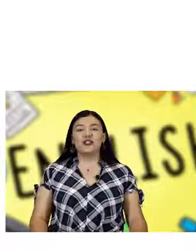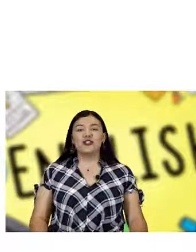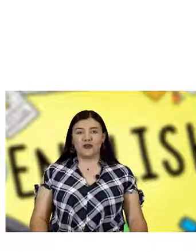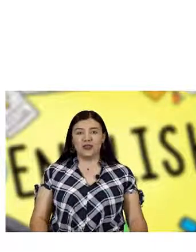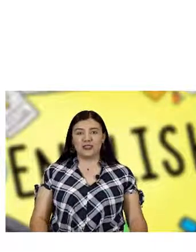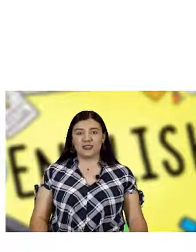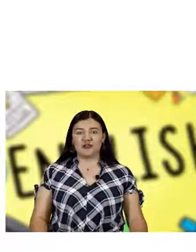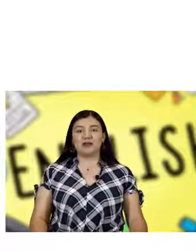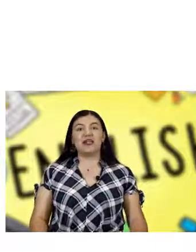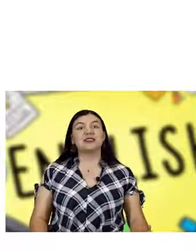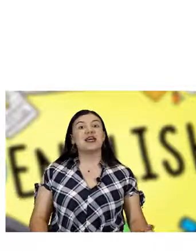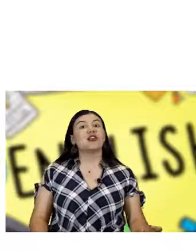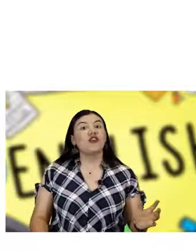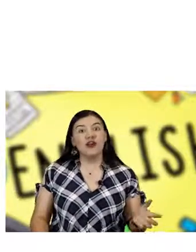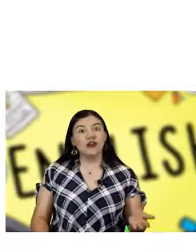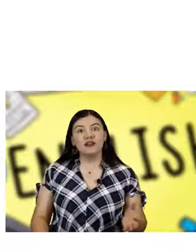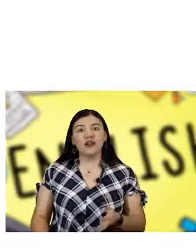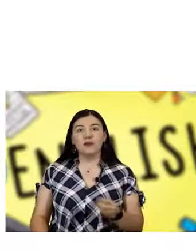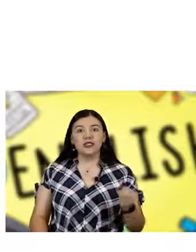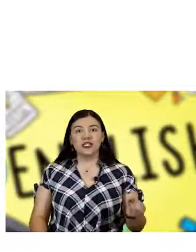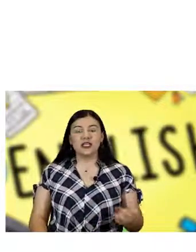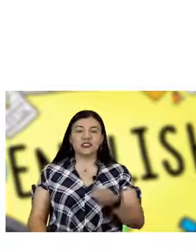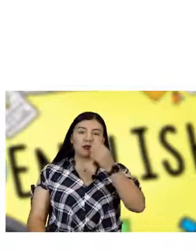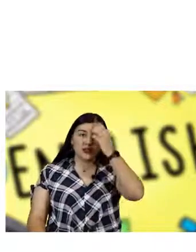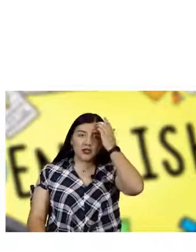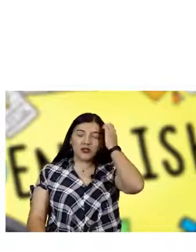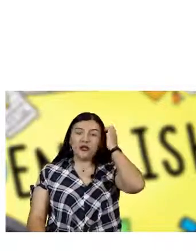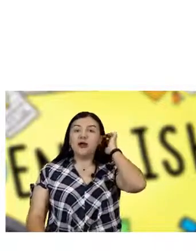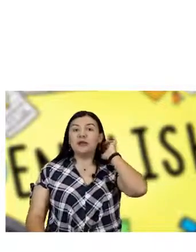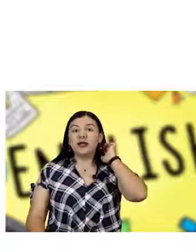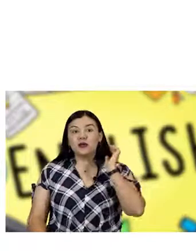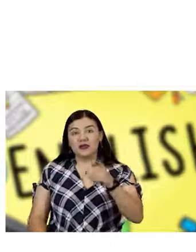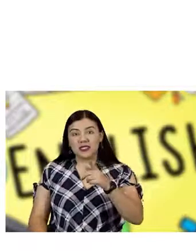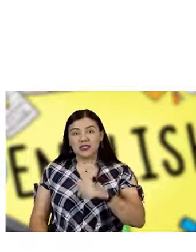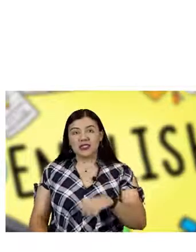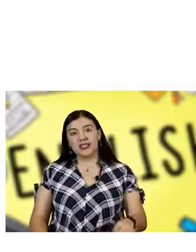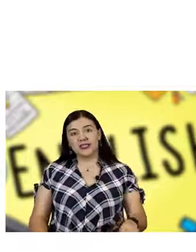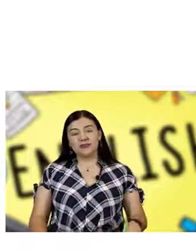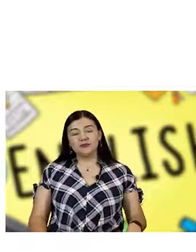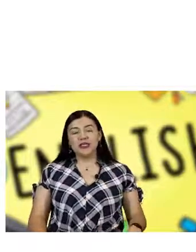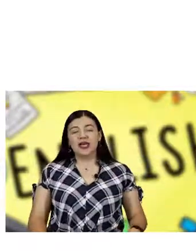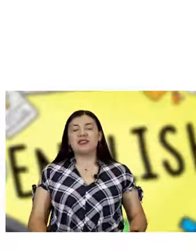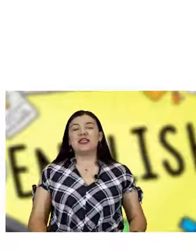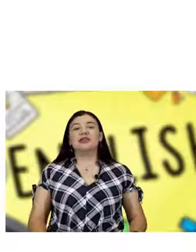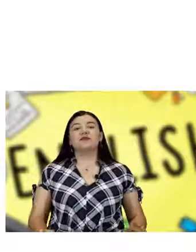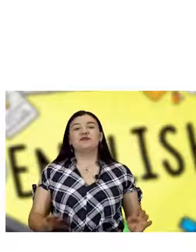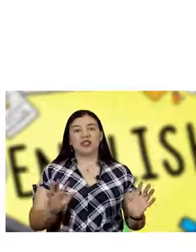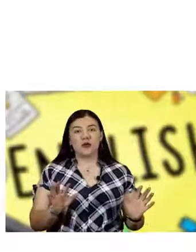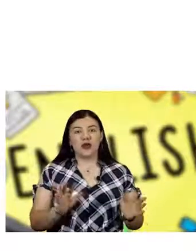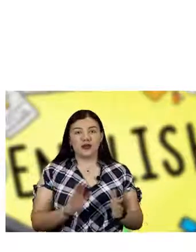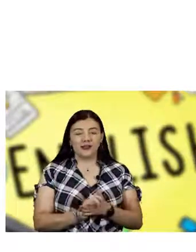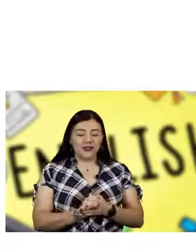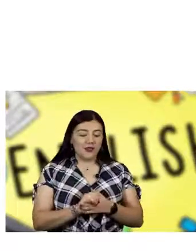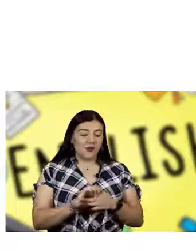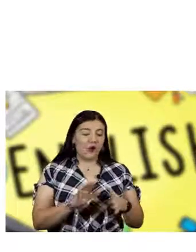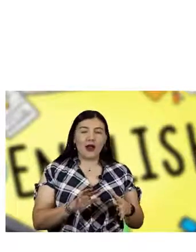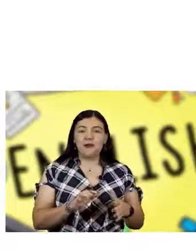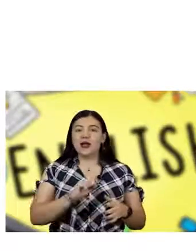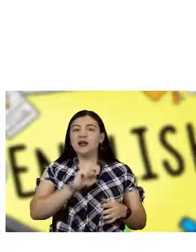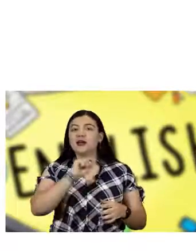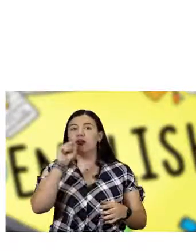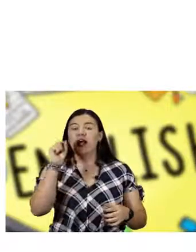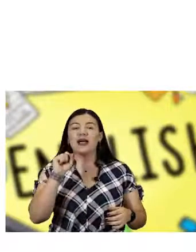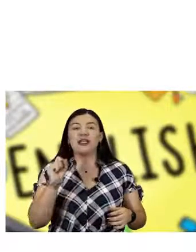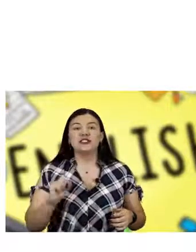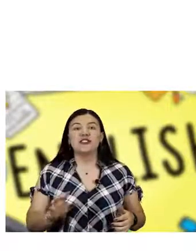los protagonistas. Ustedes van a estar todo el tiempo allí respondiendo preguntas en el chat. Así que recuerden, hoja